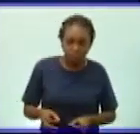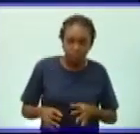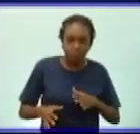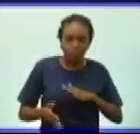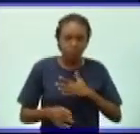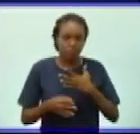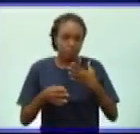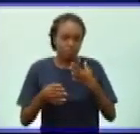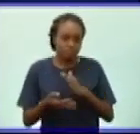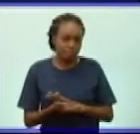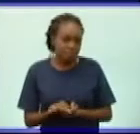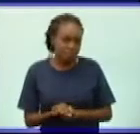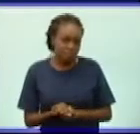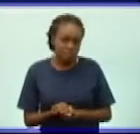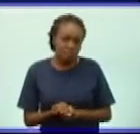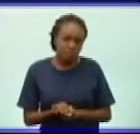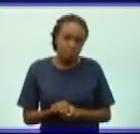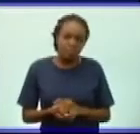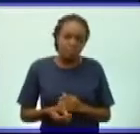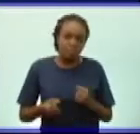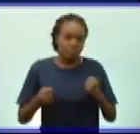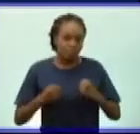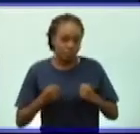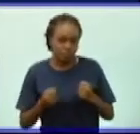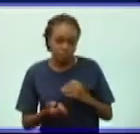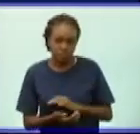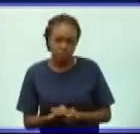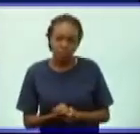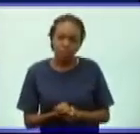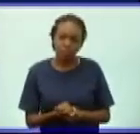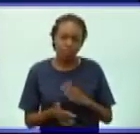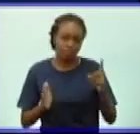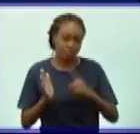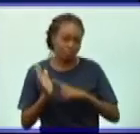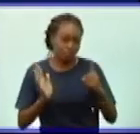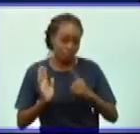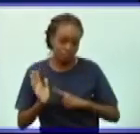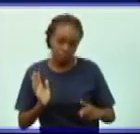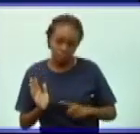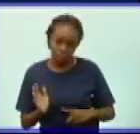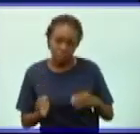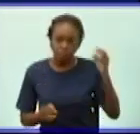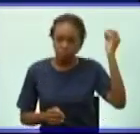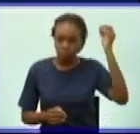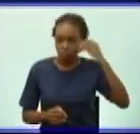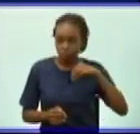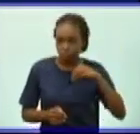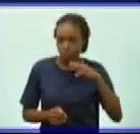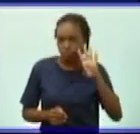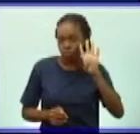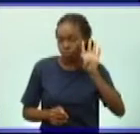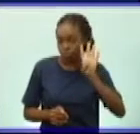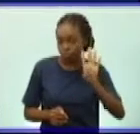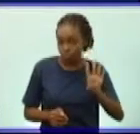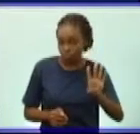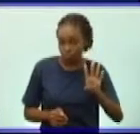fuerza, las propiedades y estructura, la energía, que como saben utilizamos 4 encuentros para